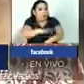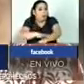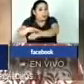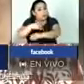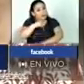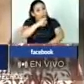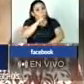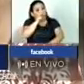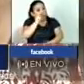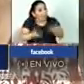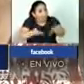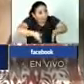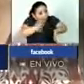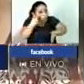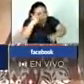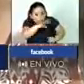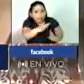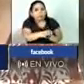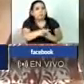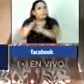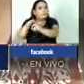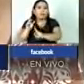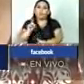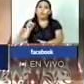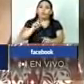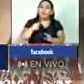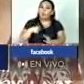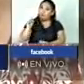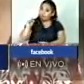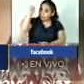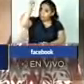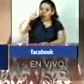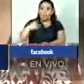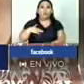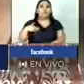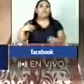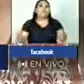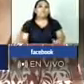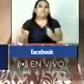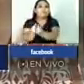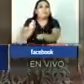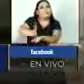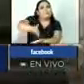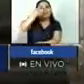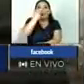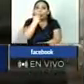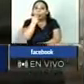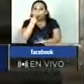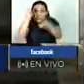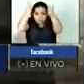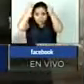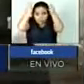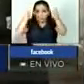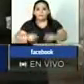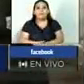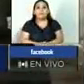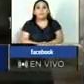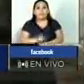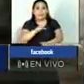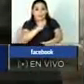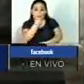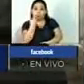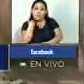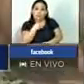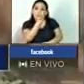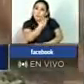papá, mire, si vayan a la calle, se lo van a llevar. Y él me dice, no, primero Dios que no, porque ando con la cabrita, me dice. Así son los días de